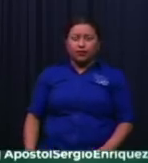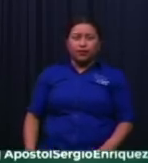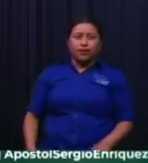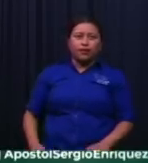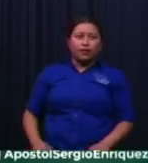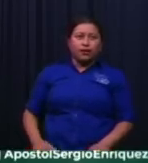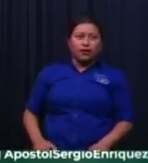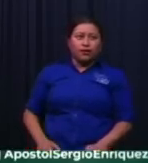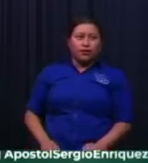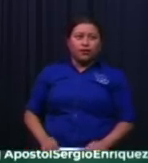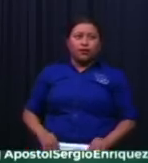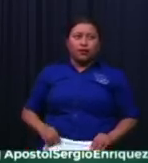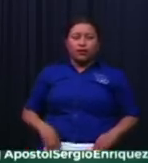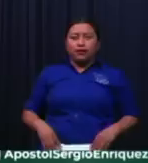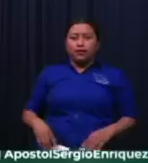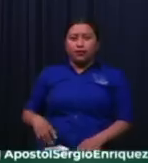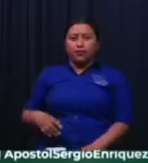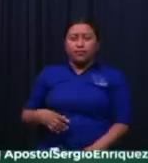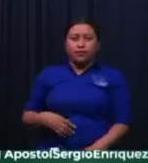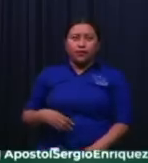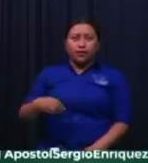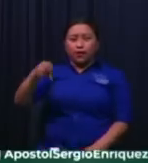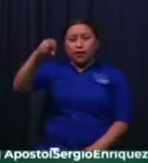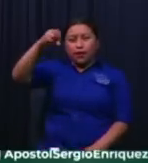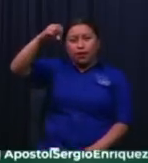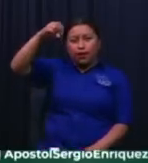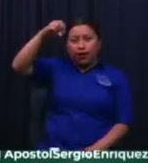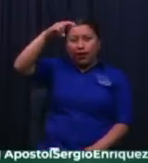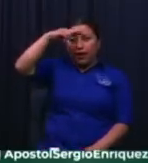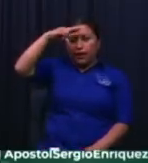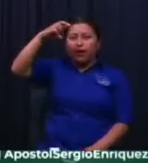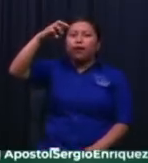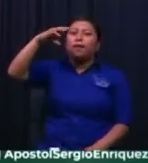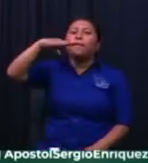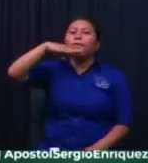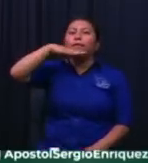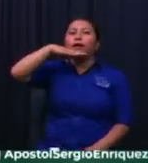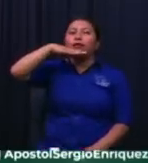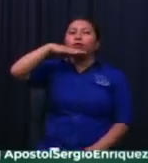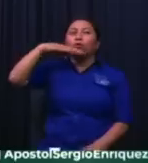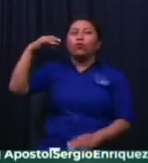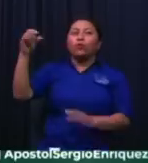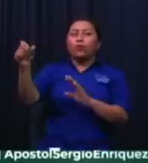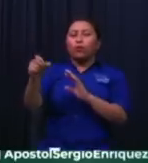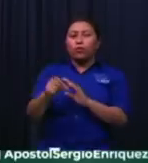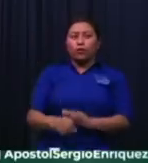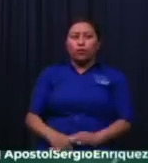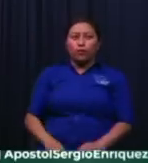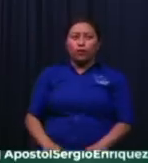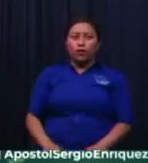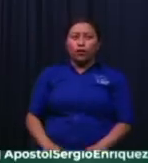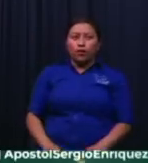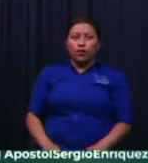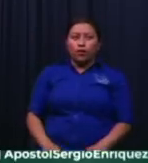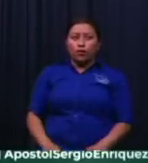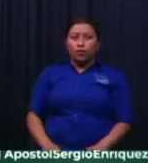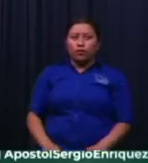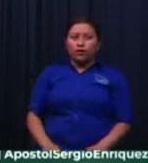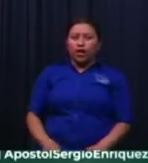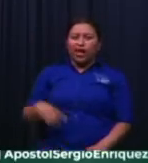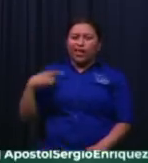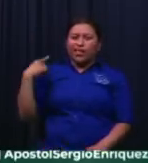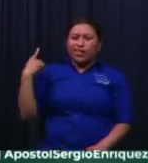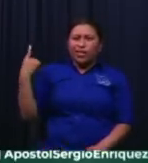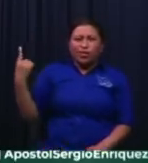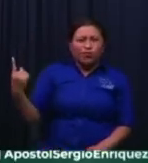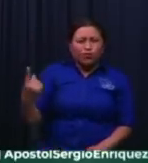por los pecadores. Hebreos 12:3. Esta es la Biblia de las Américas. Considerad pues aquel que soportó